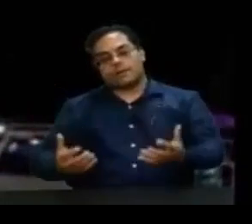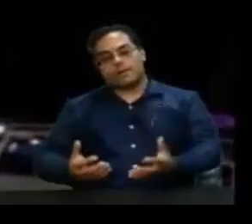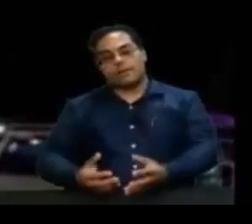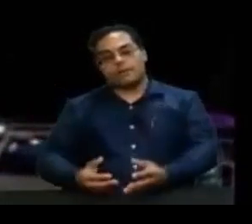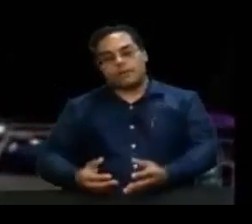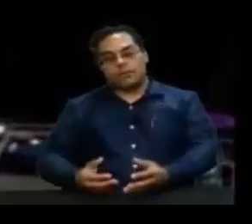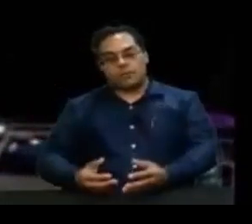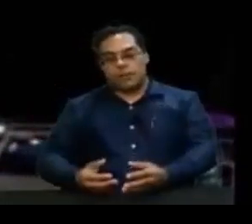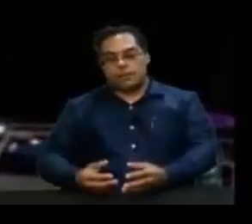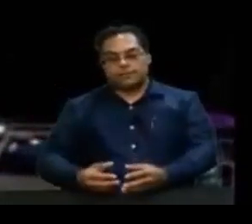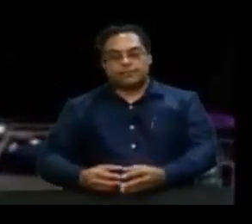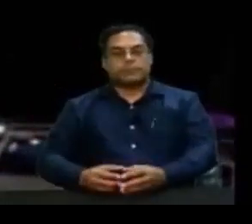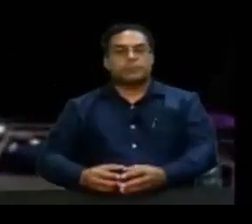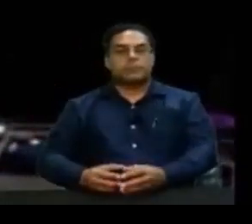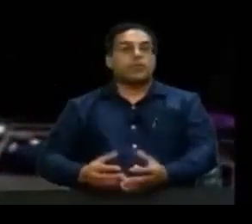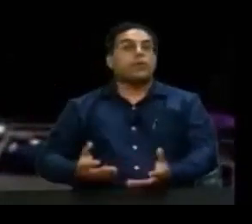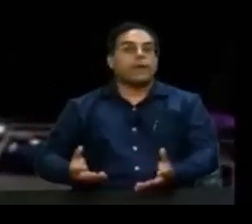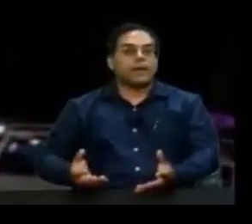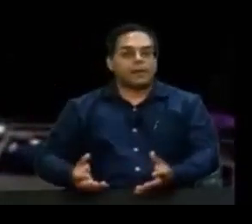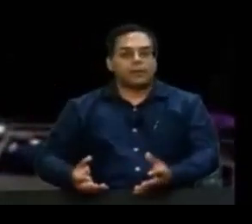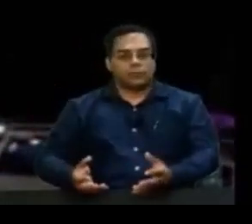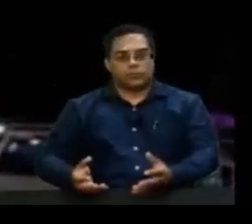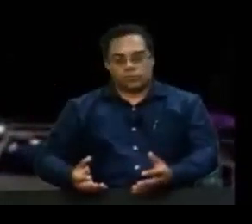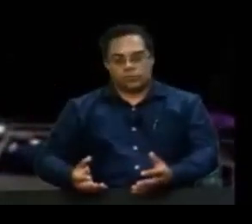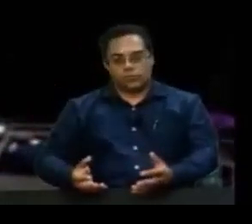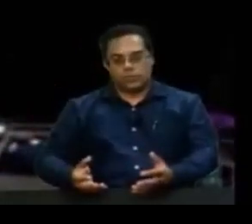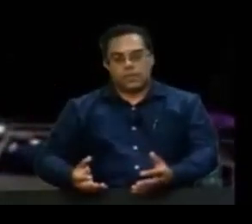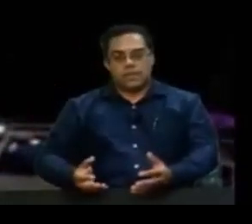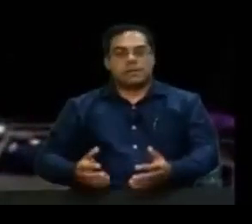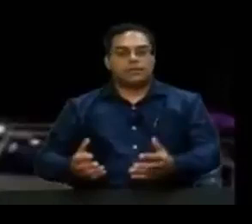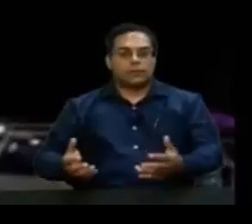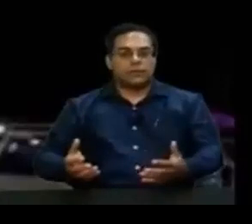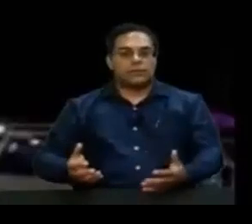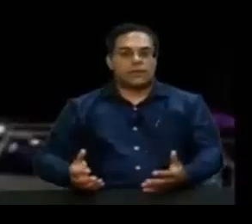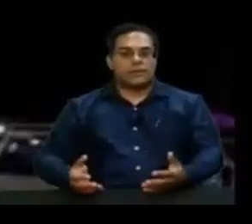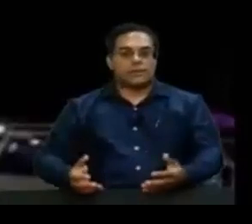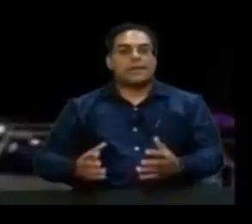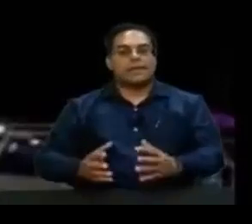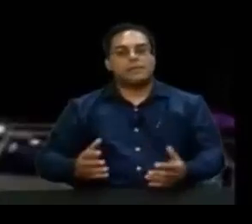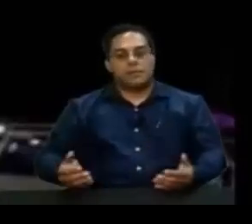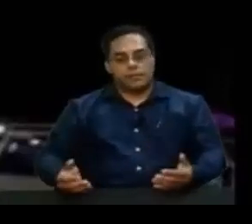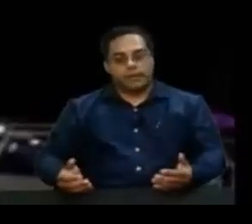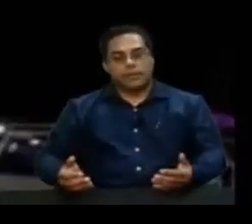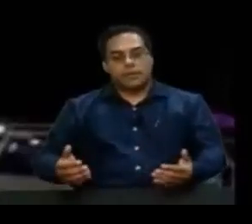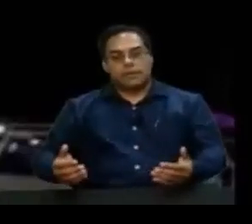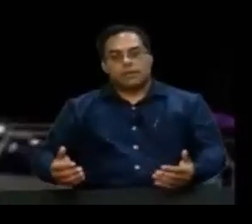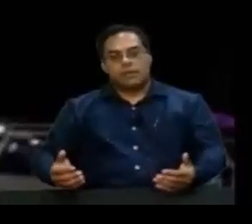cicatrizar de una forma no ideal para nosotros. Entonces, las fracturas faciales casi